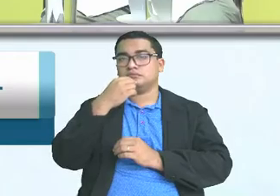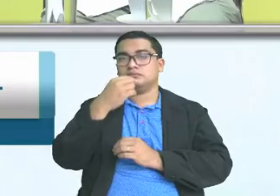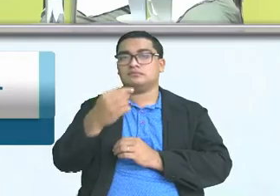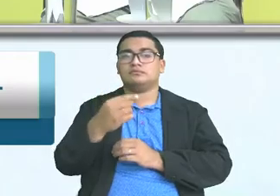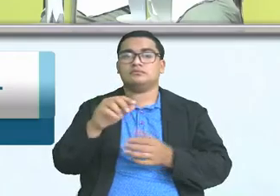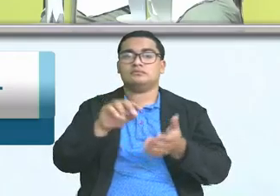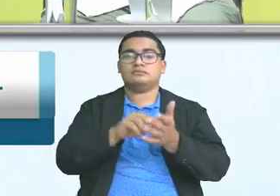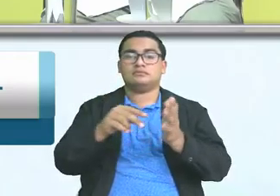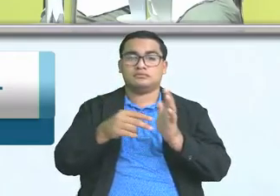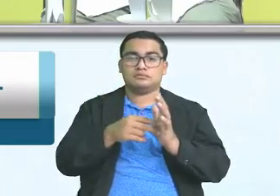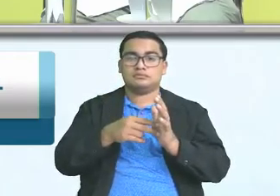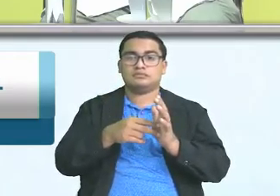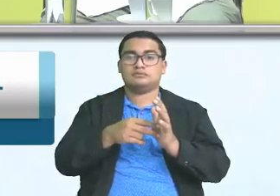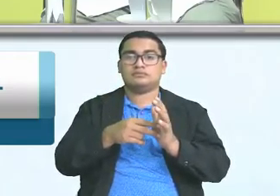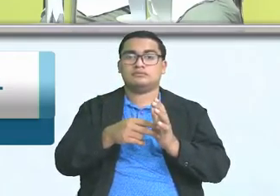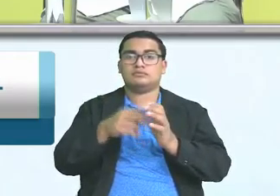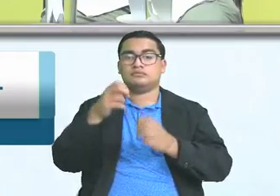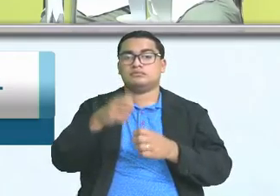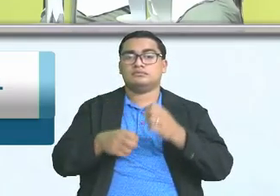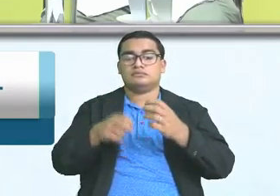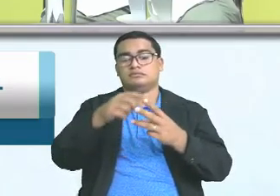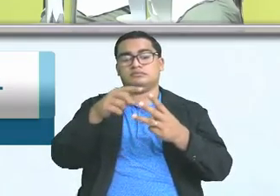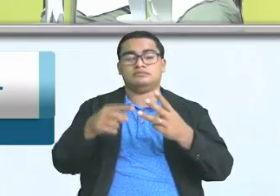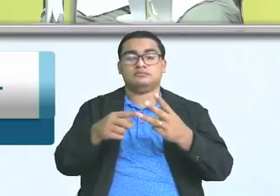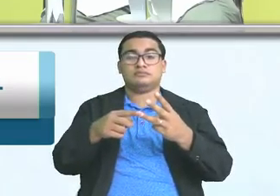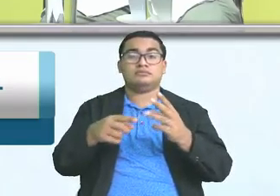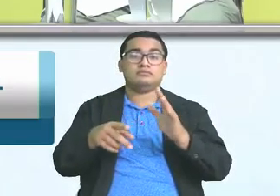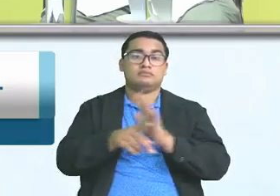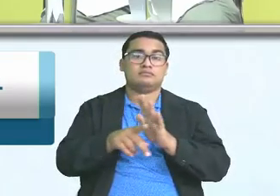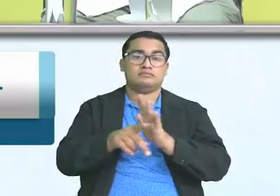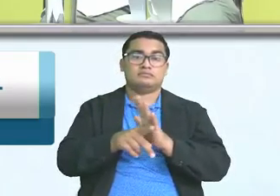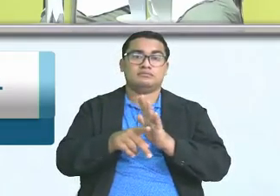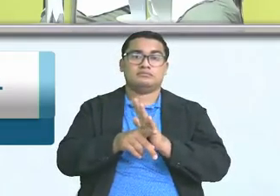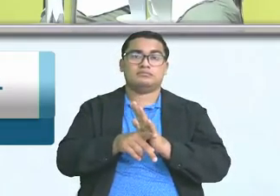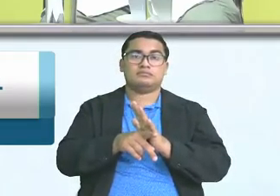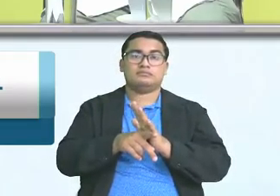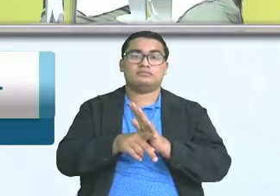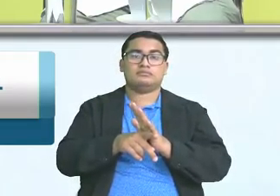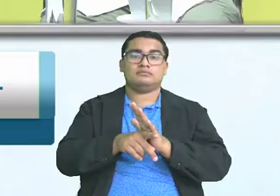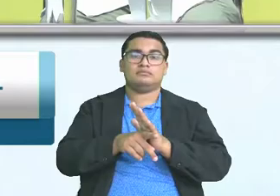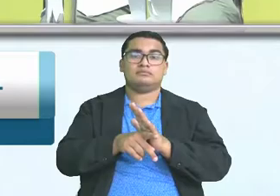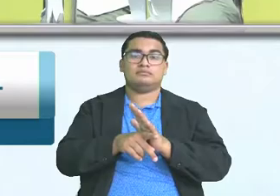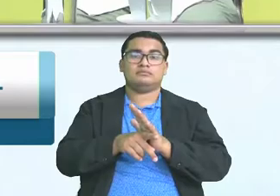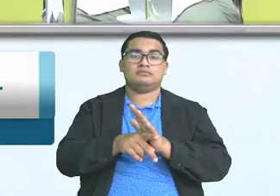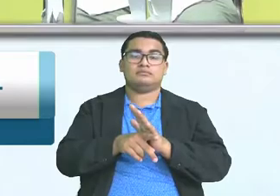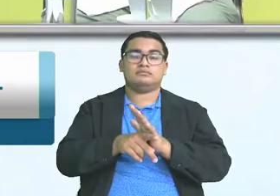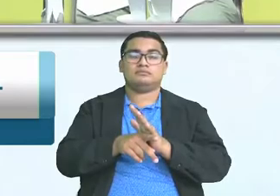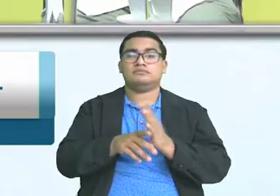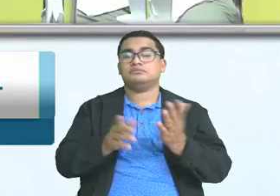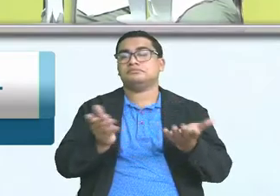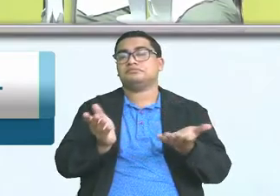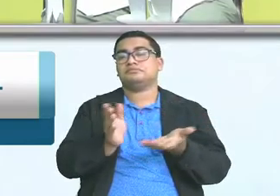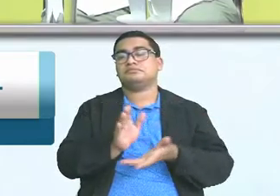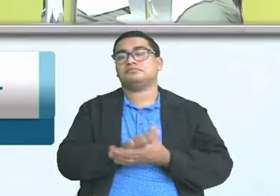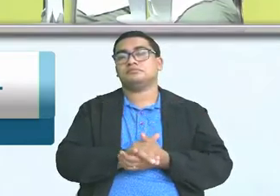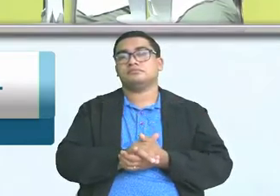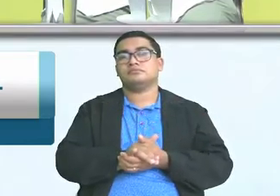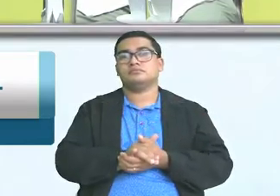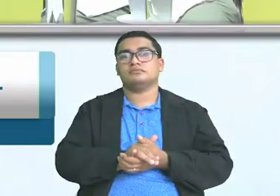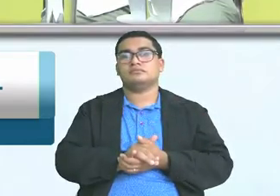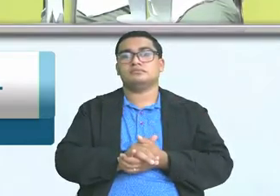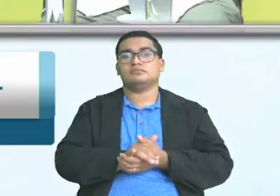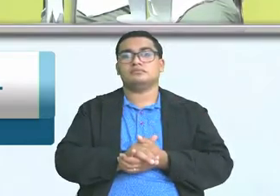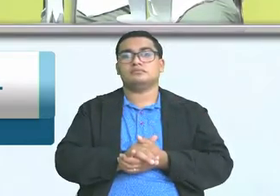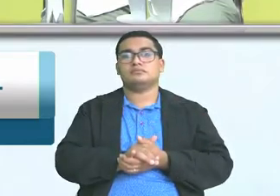a producir tres tipos de daño. O sea, el isquémico puede ser producido por tres características. Por el daño que se